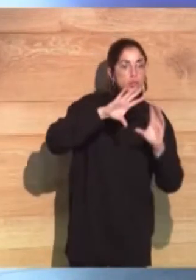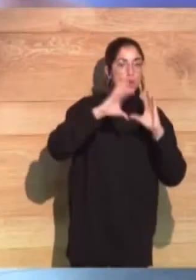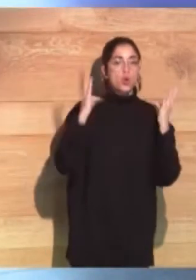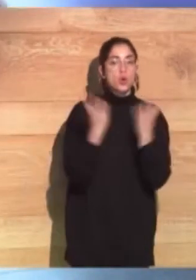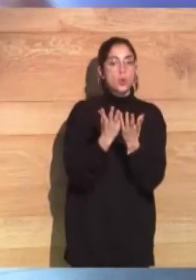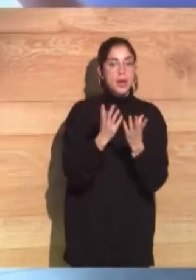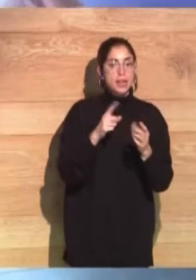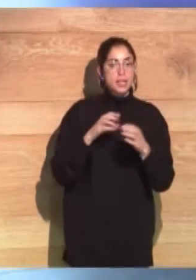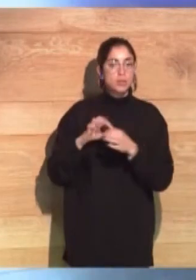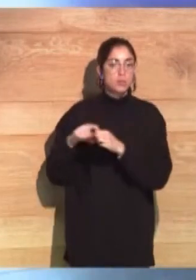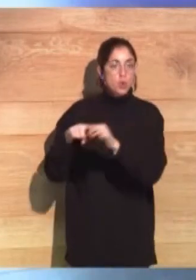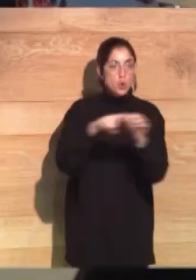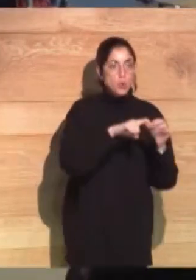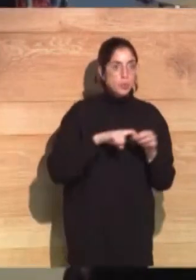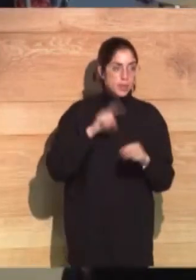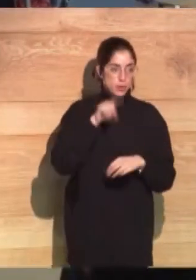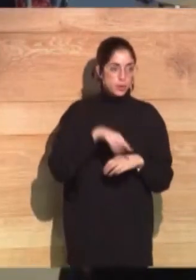global.